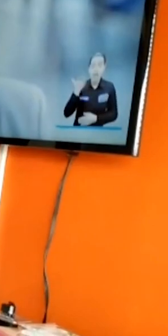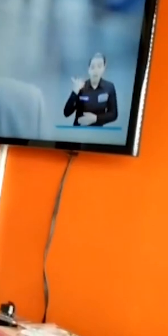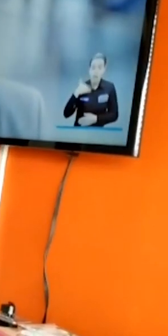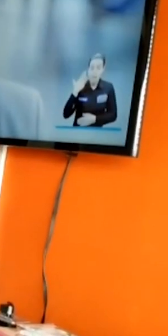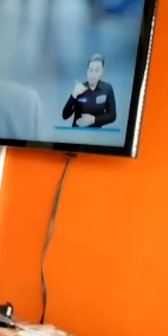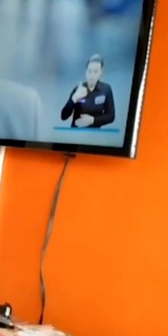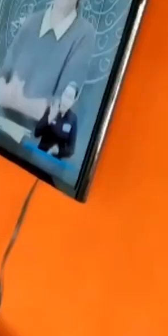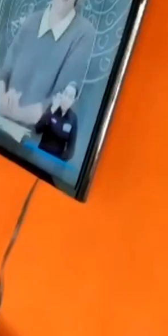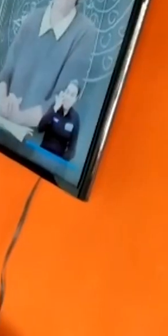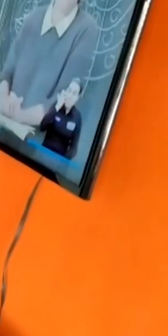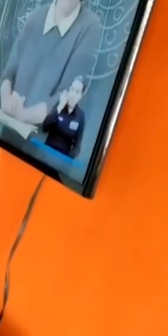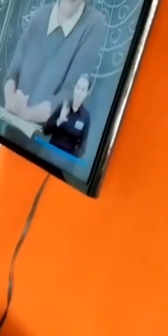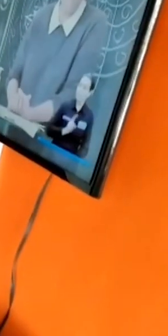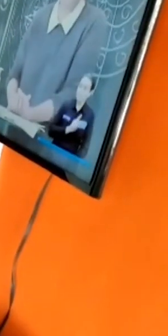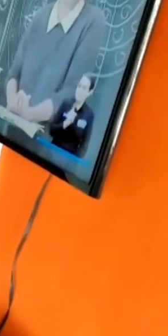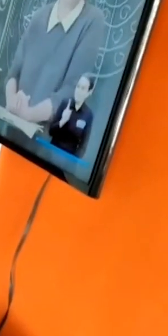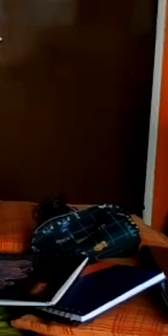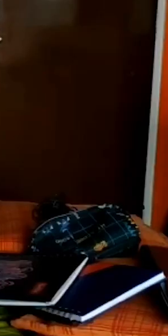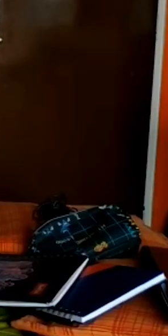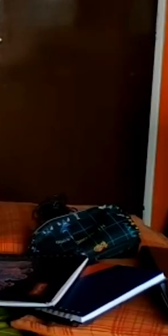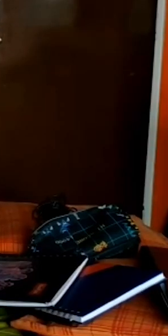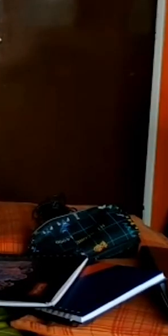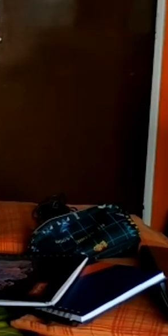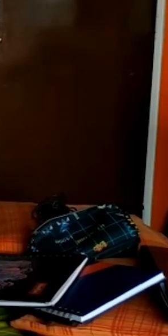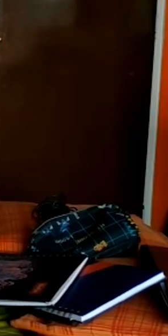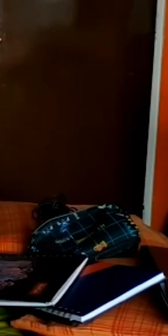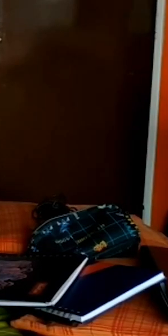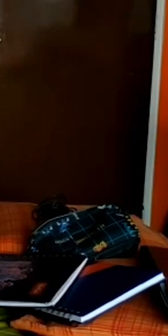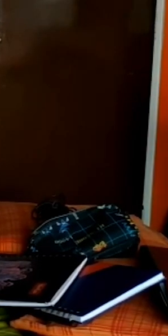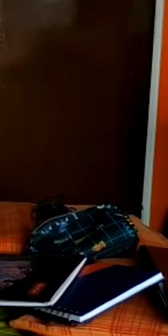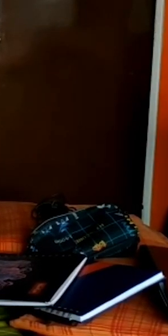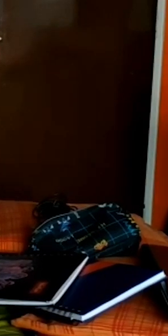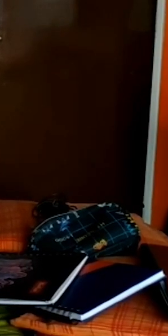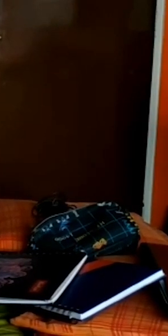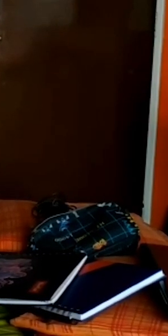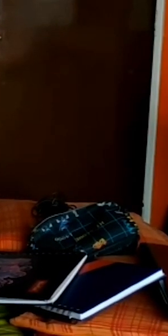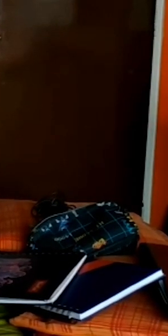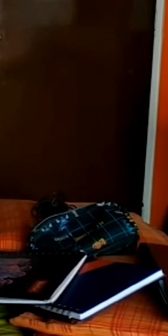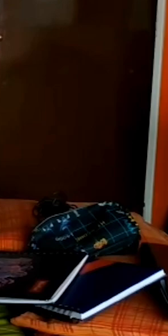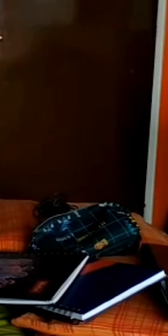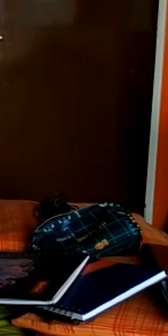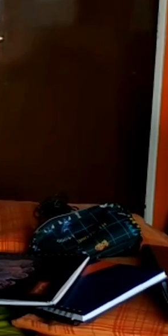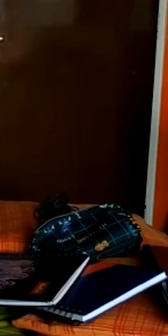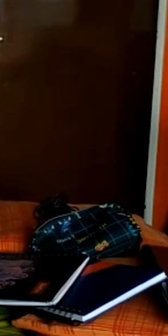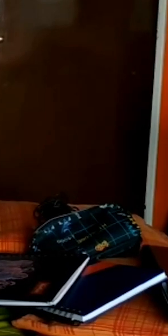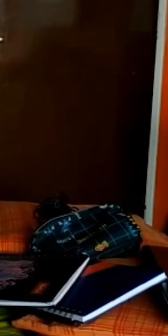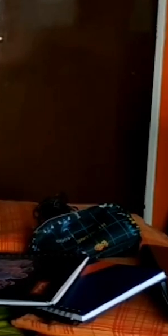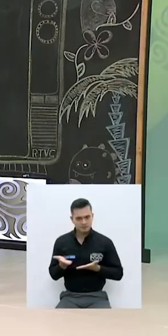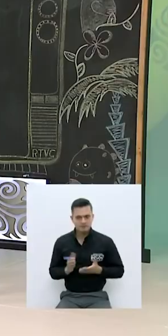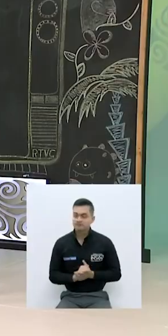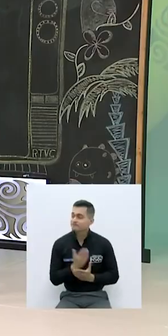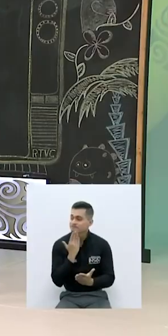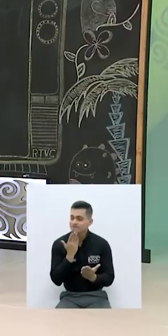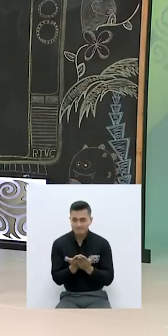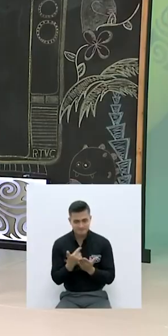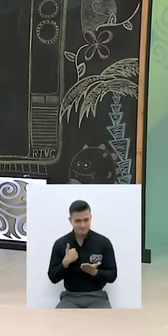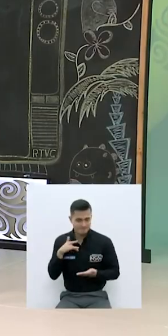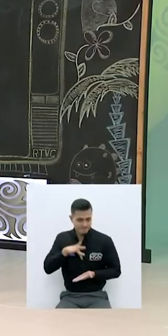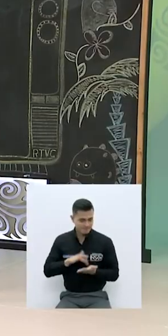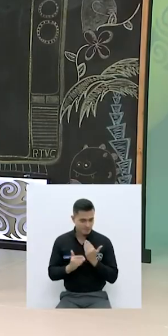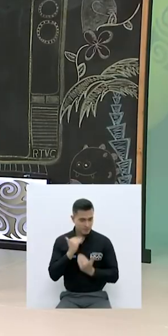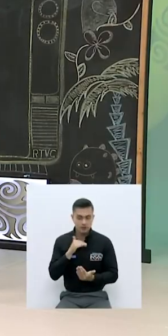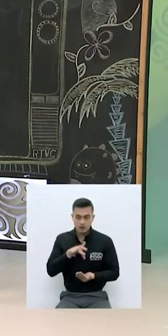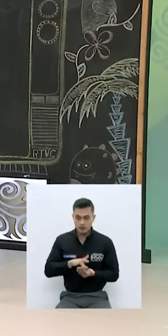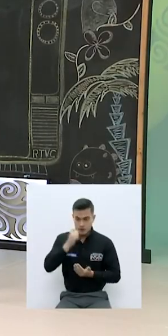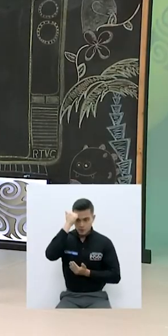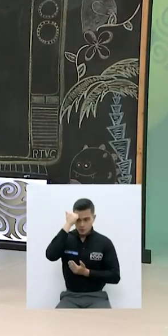de hoy fue excelente porque nos enseñaron a prever y situaciones con el coronavirus o COVID-19.